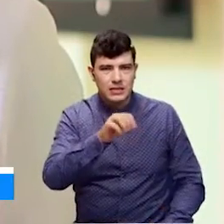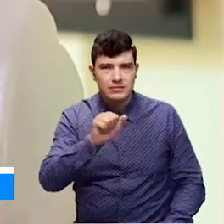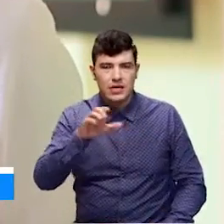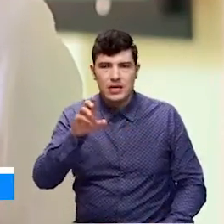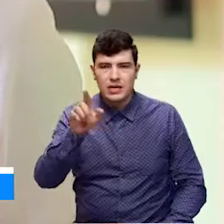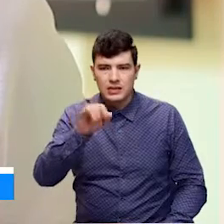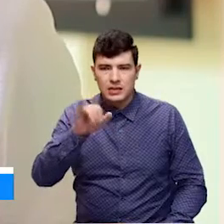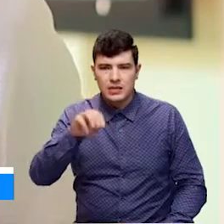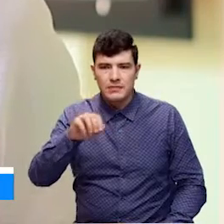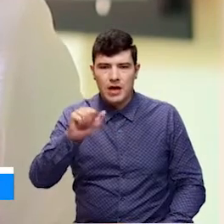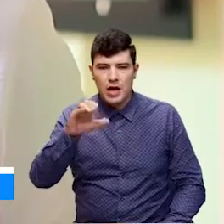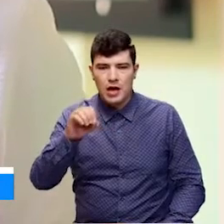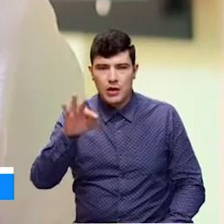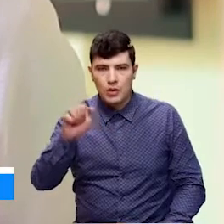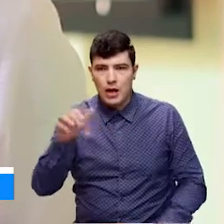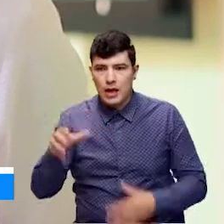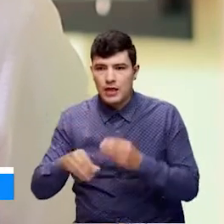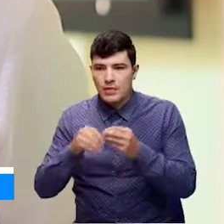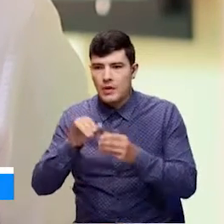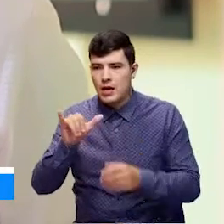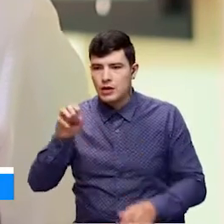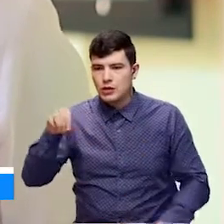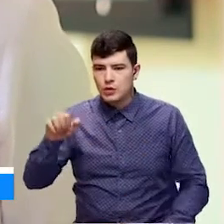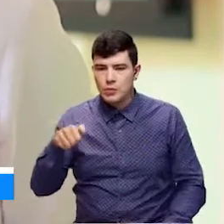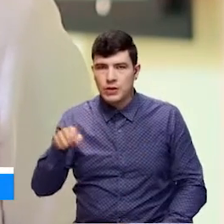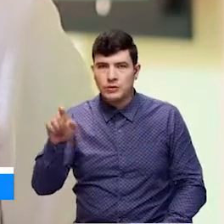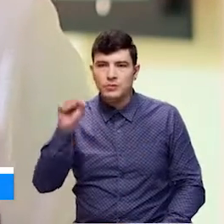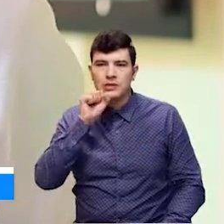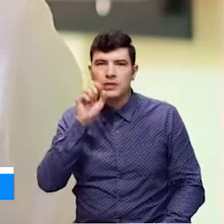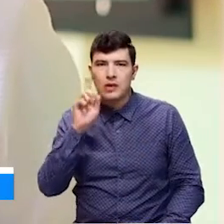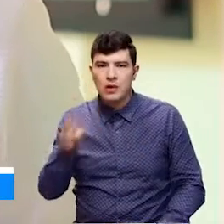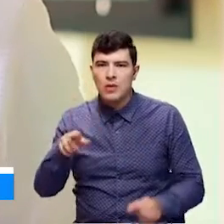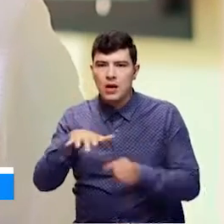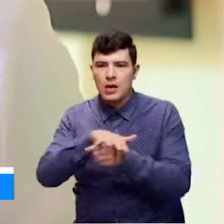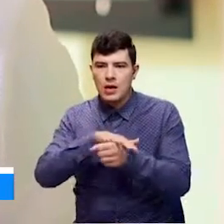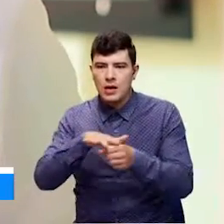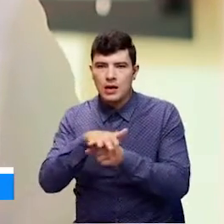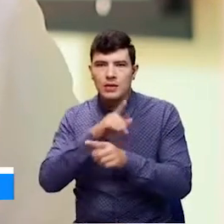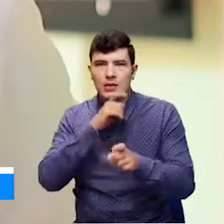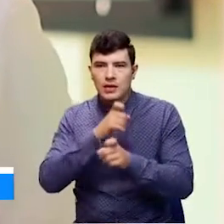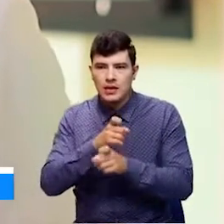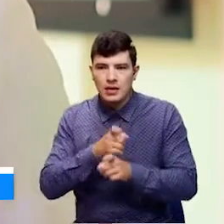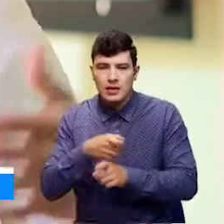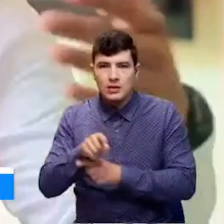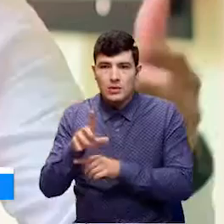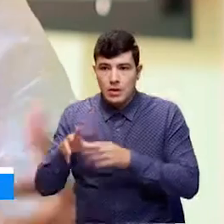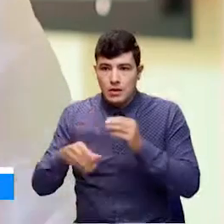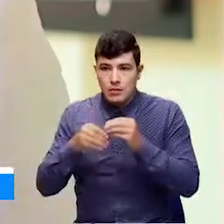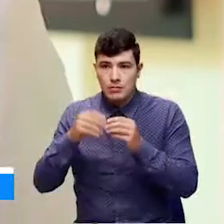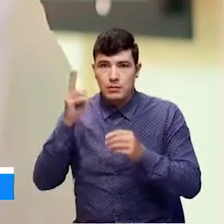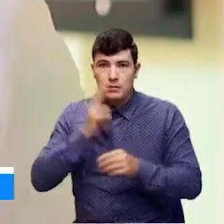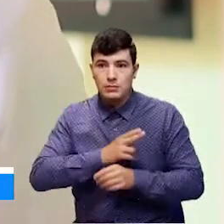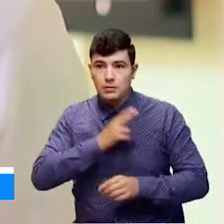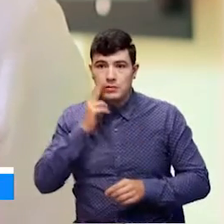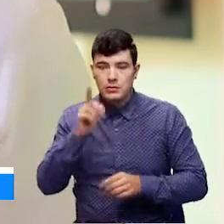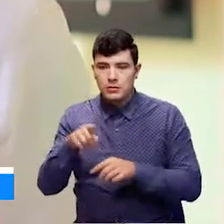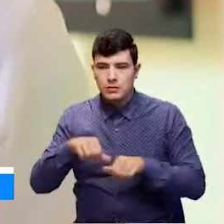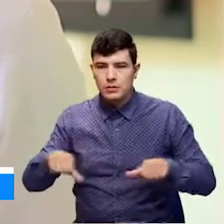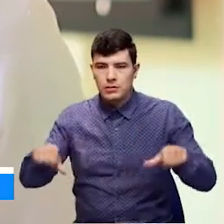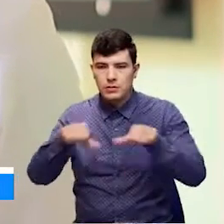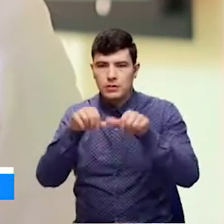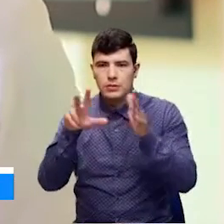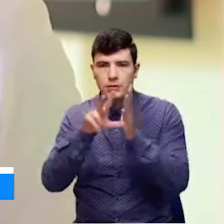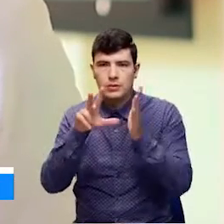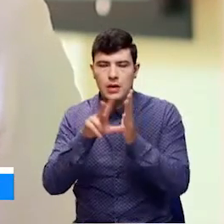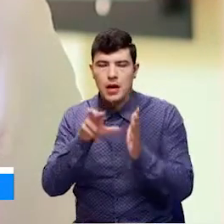contratación y el puerto yum en barrancabermeja tiene una situación bastante crítica e incluso que comprometa el sector hacia el hotel pipatón